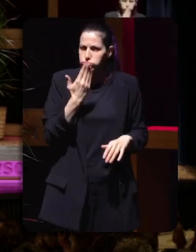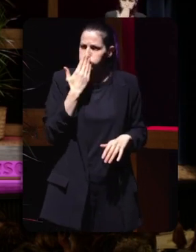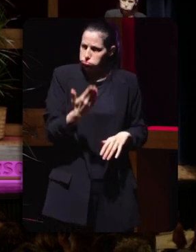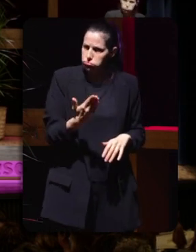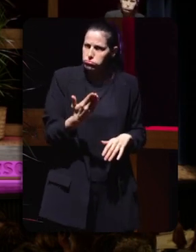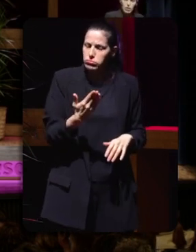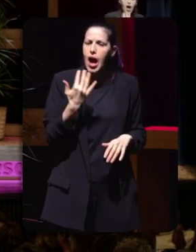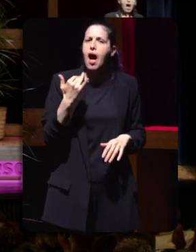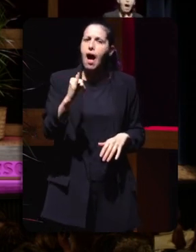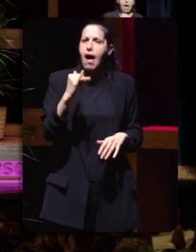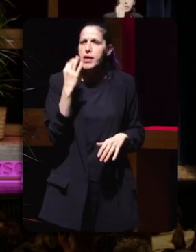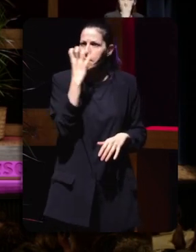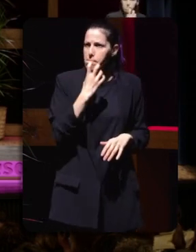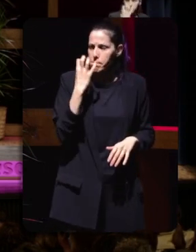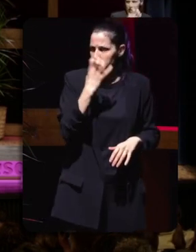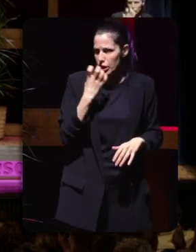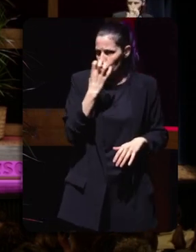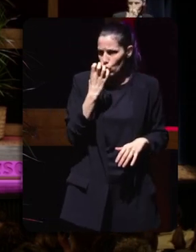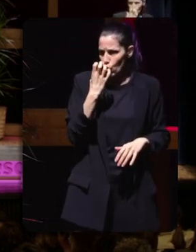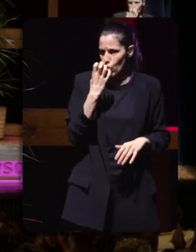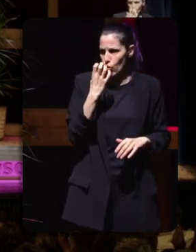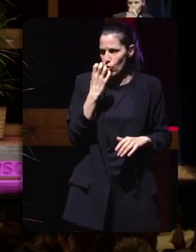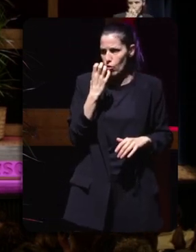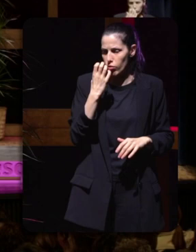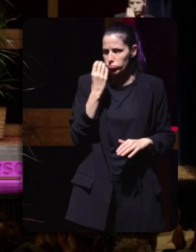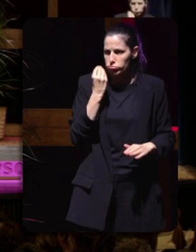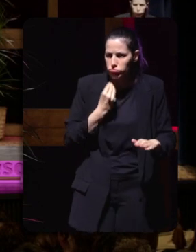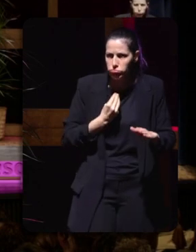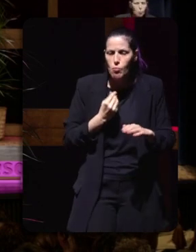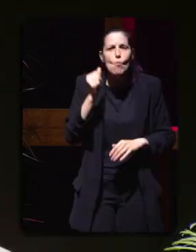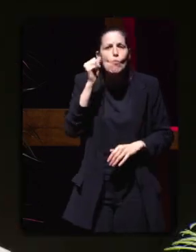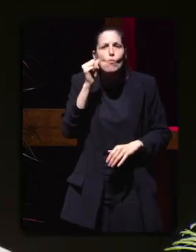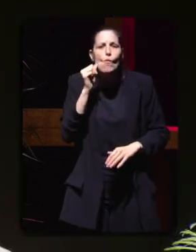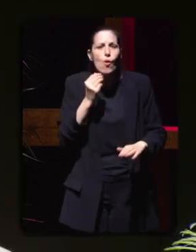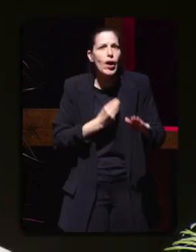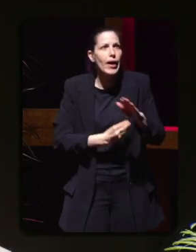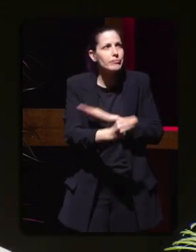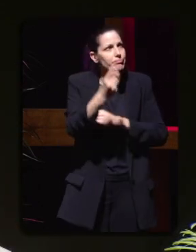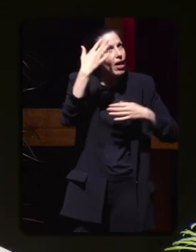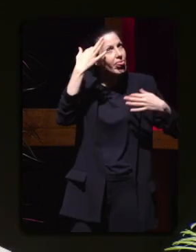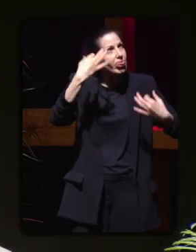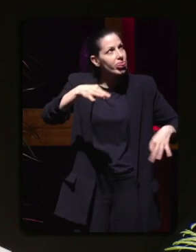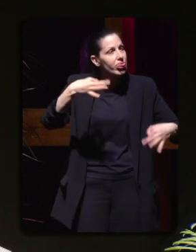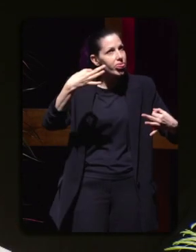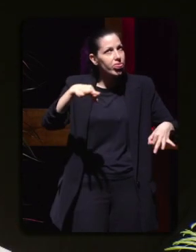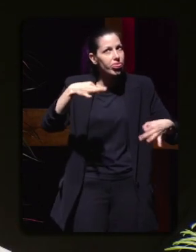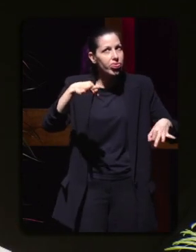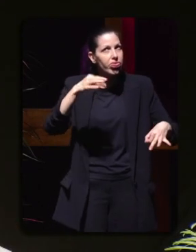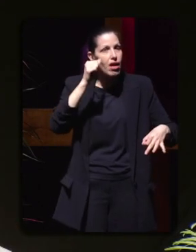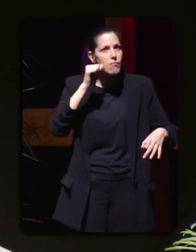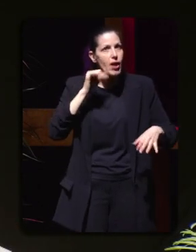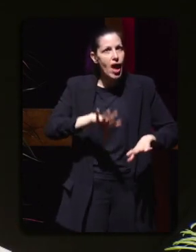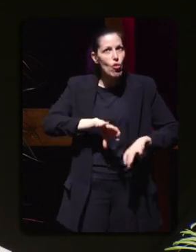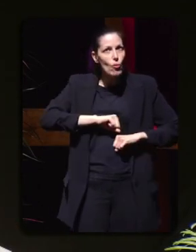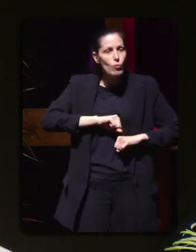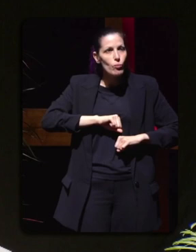donde hay una mujer que se embaraza sin darse cuenta sin querer y